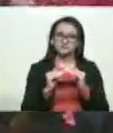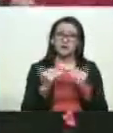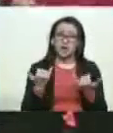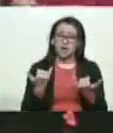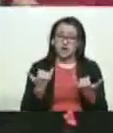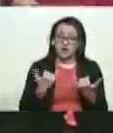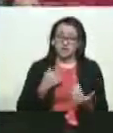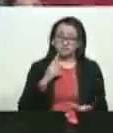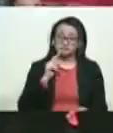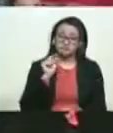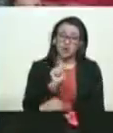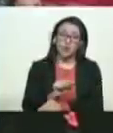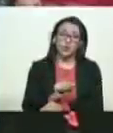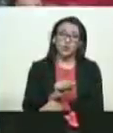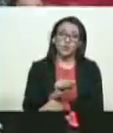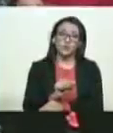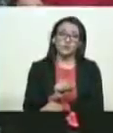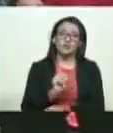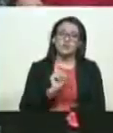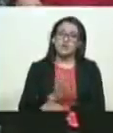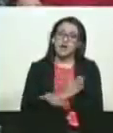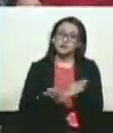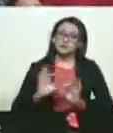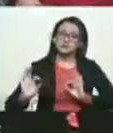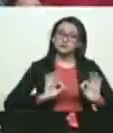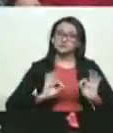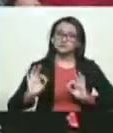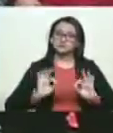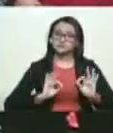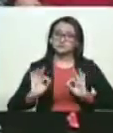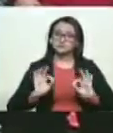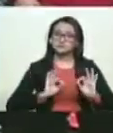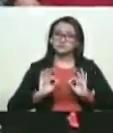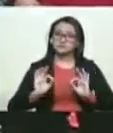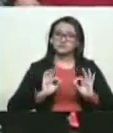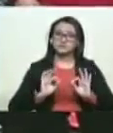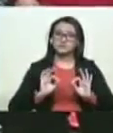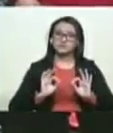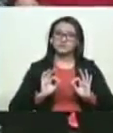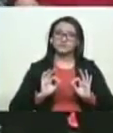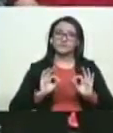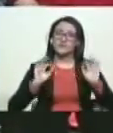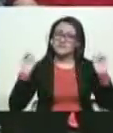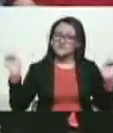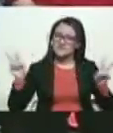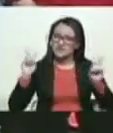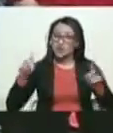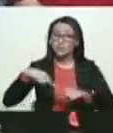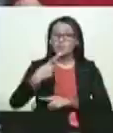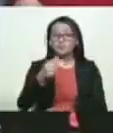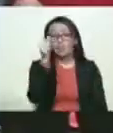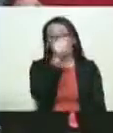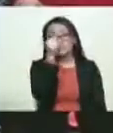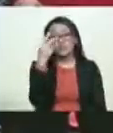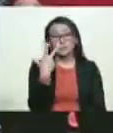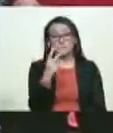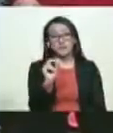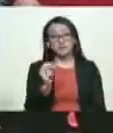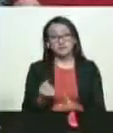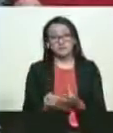decir tenemos que prepararlo para una gran victoria el próximo domingo